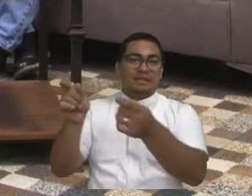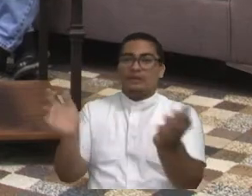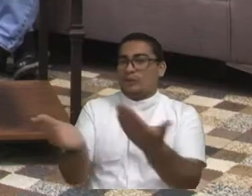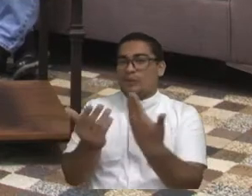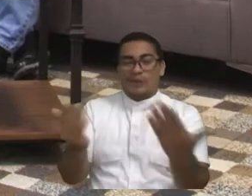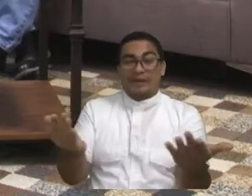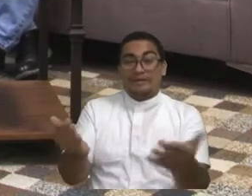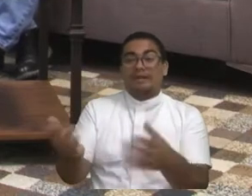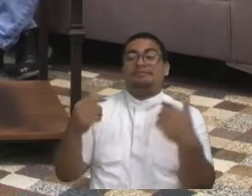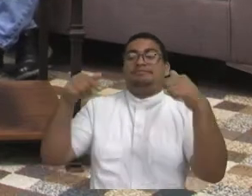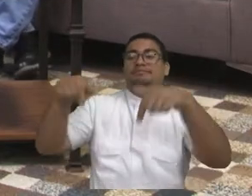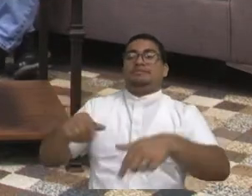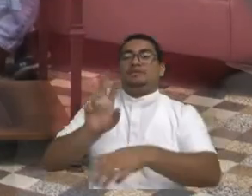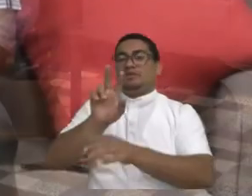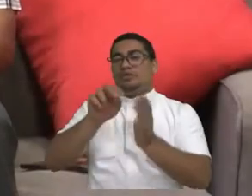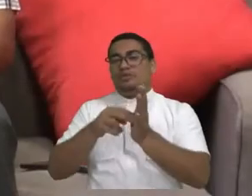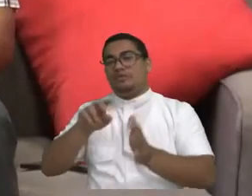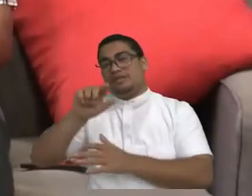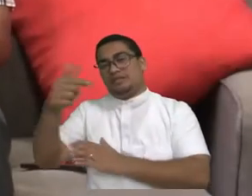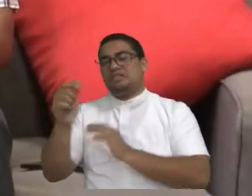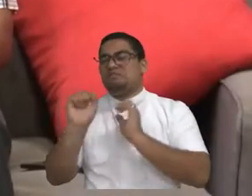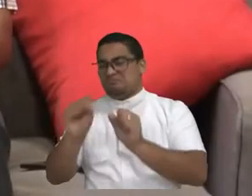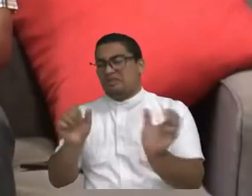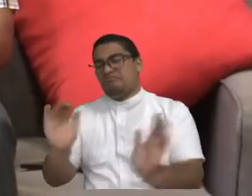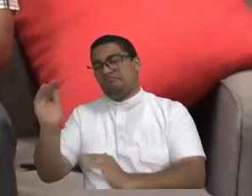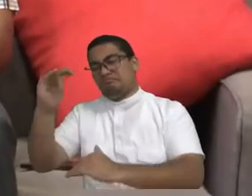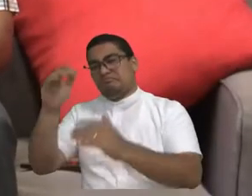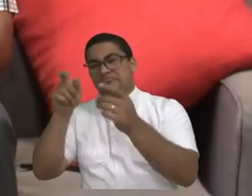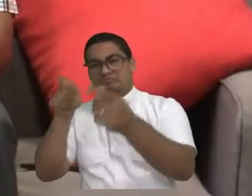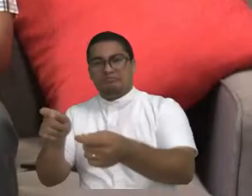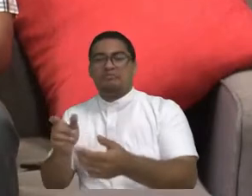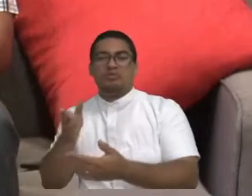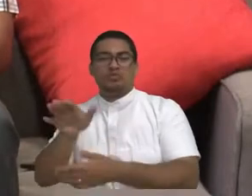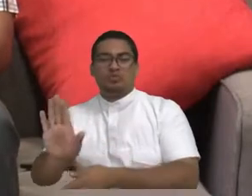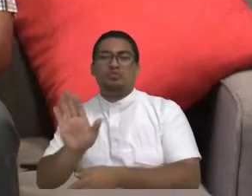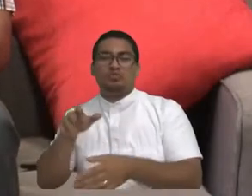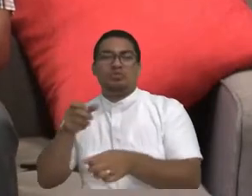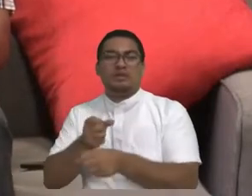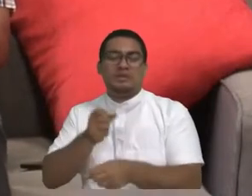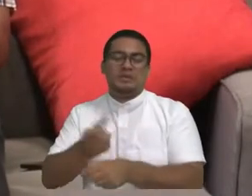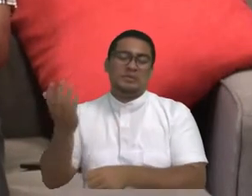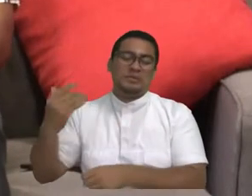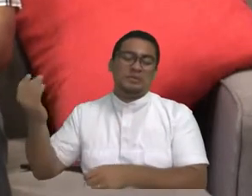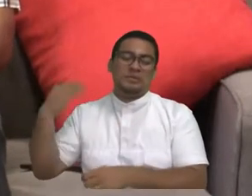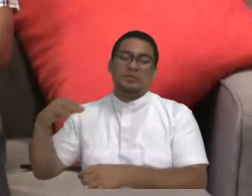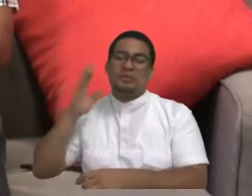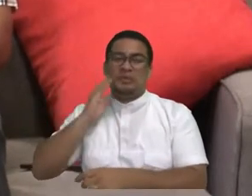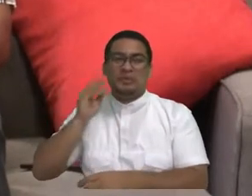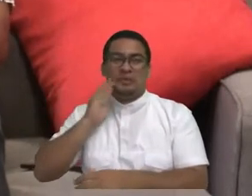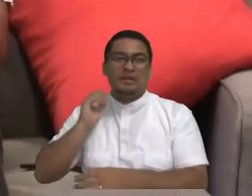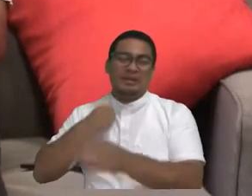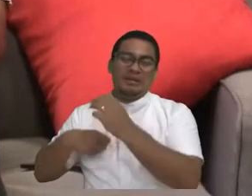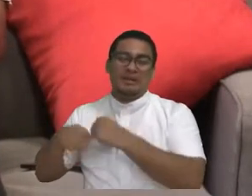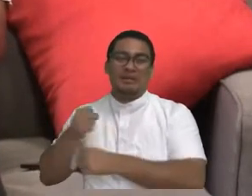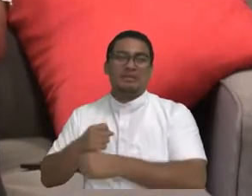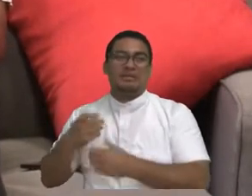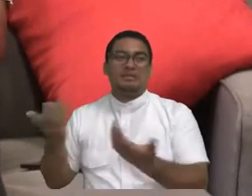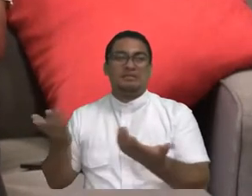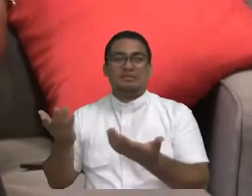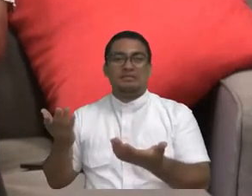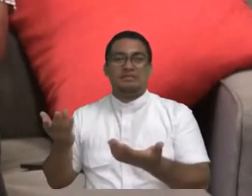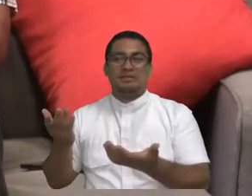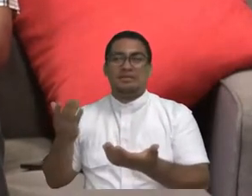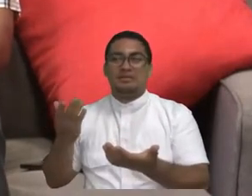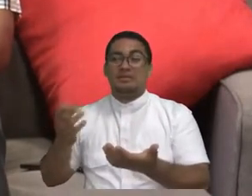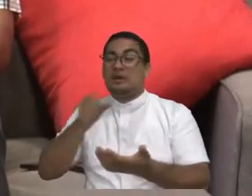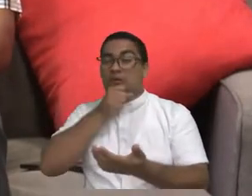oportunidad para certificarse en ese oficio que han aprendido algunos ellos de forma ancestral